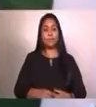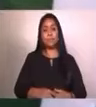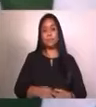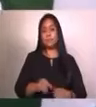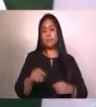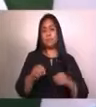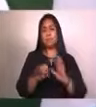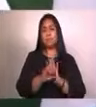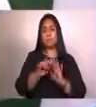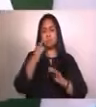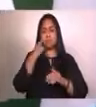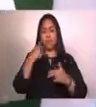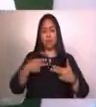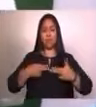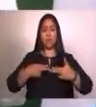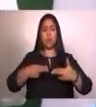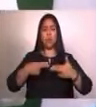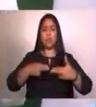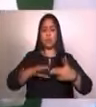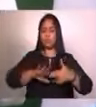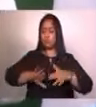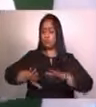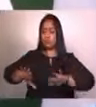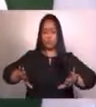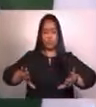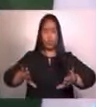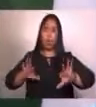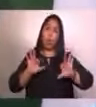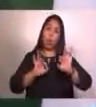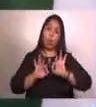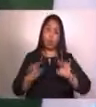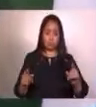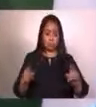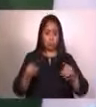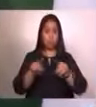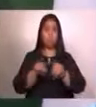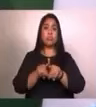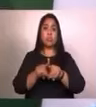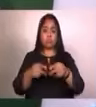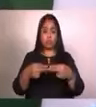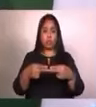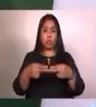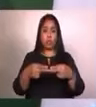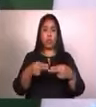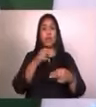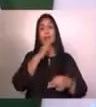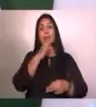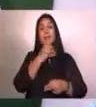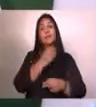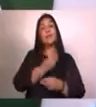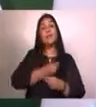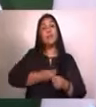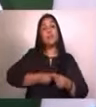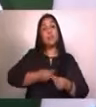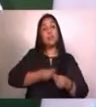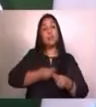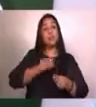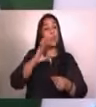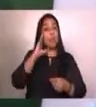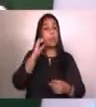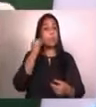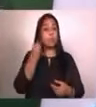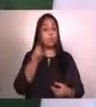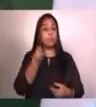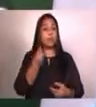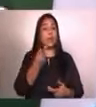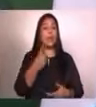Que una frontera separe o que una frontera una es el producto de que lo que hacen